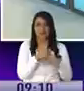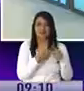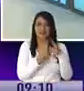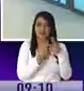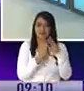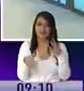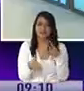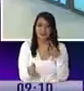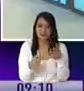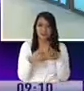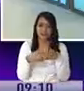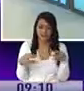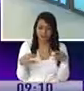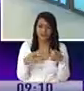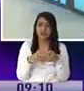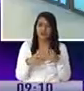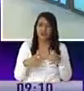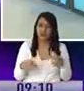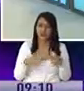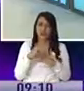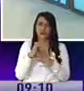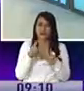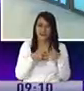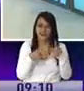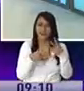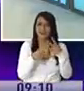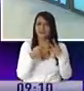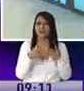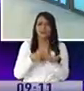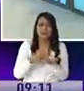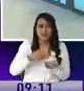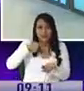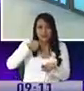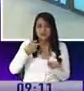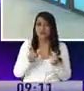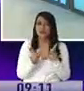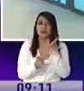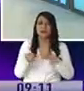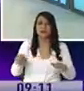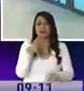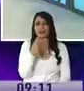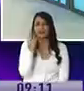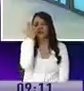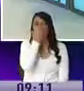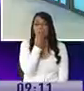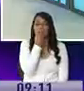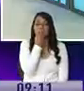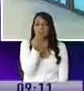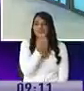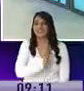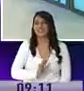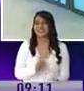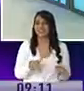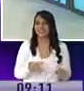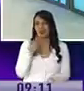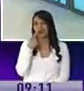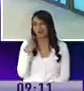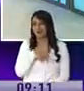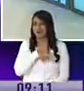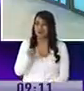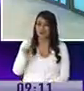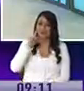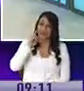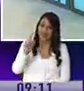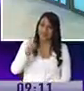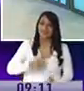y todo lo que tú quieras porque tengo una pila de chicos acá que están diciendo que estás muy guapa violenta pero muchas